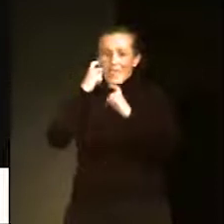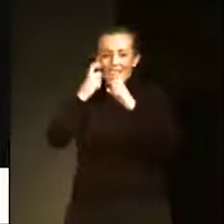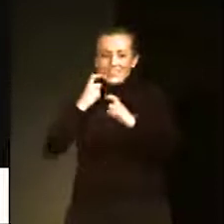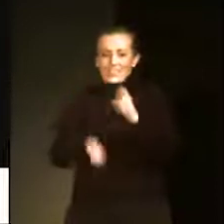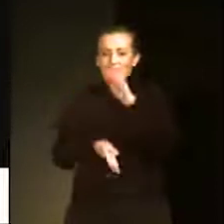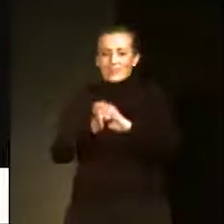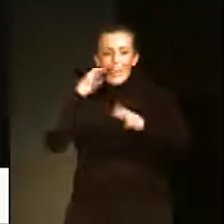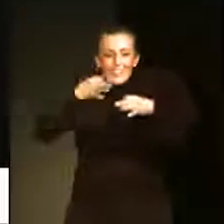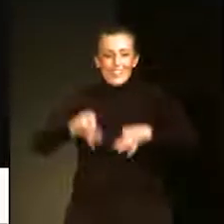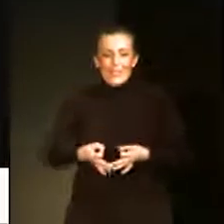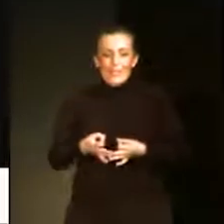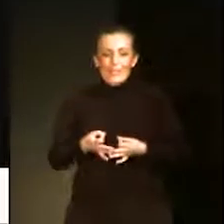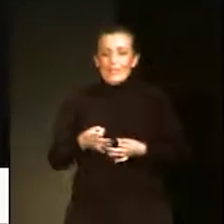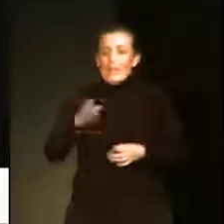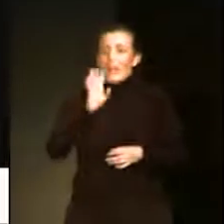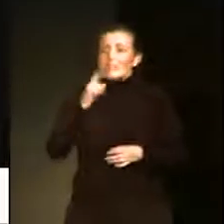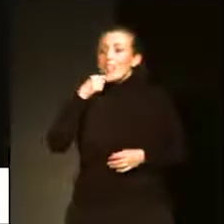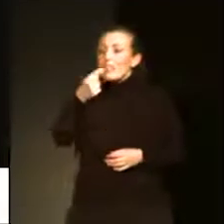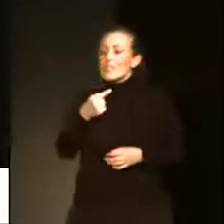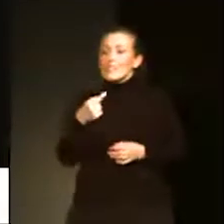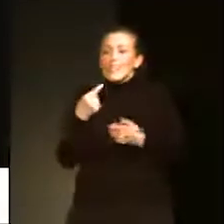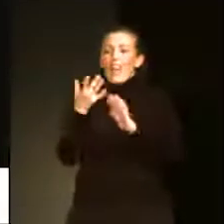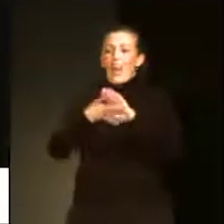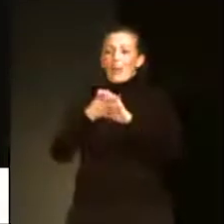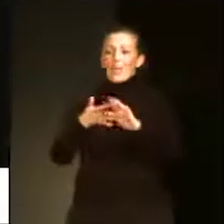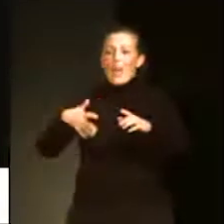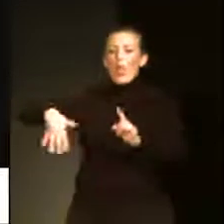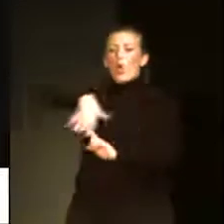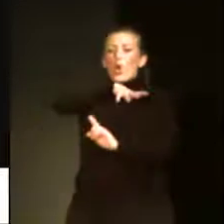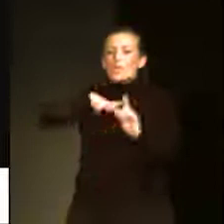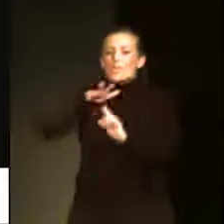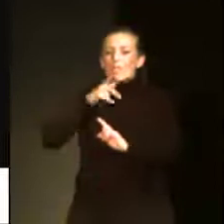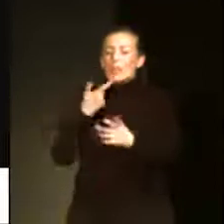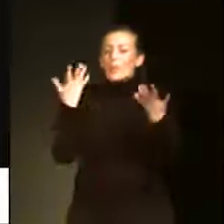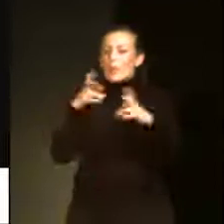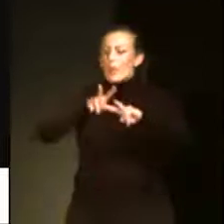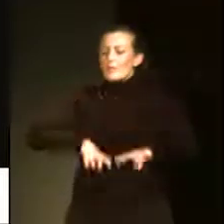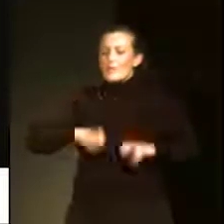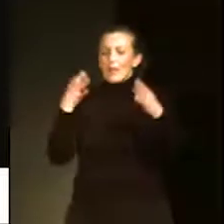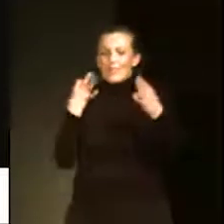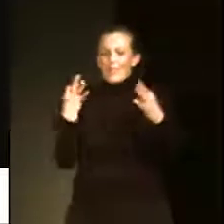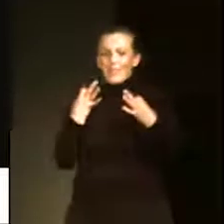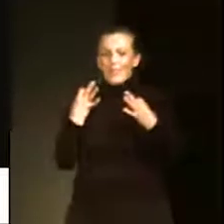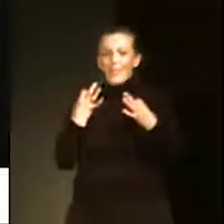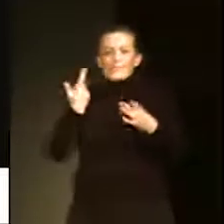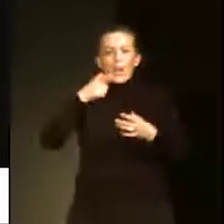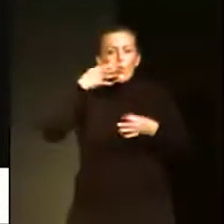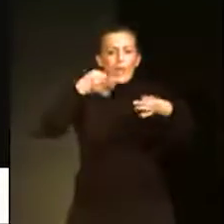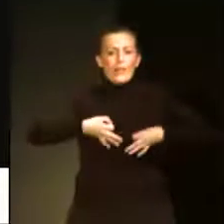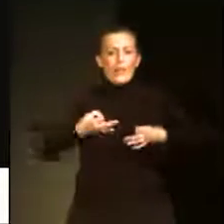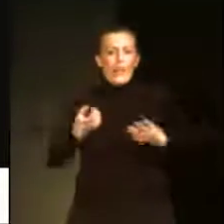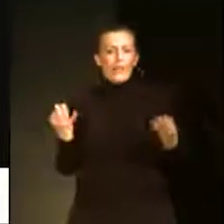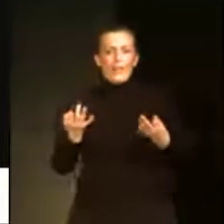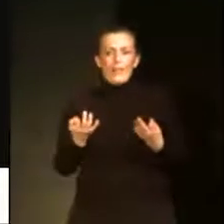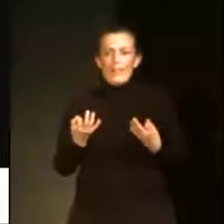hacer realidad. Les decía que hemos hablado de contexto, pero también se analizaba una realidad, y es la